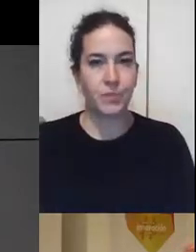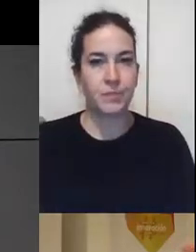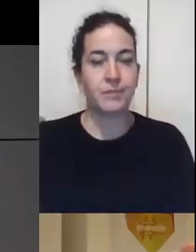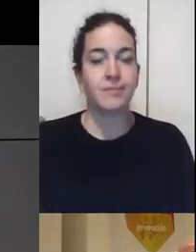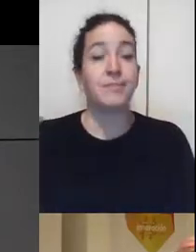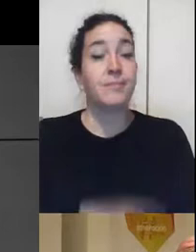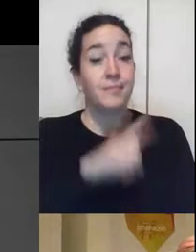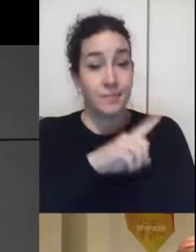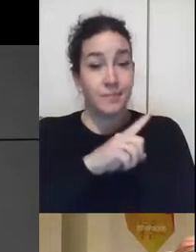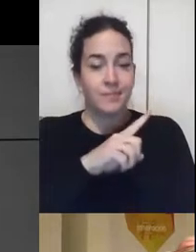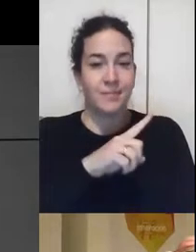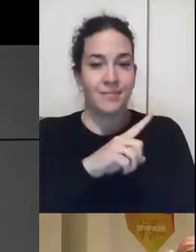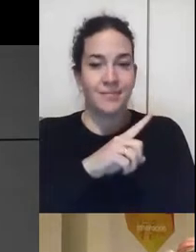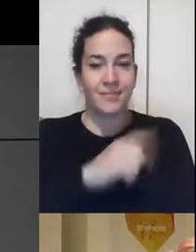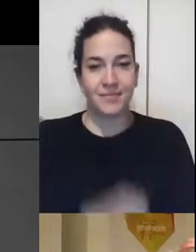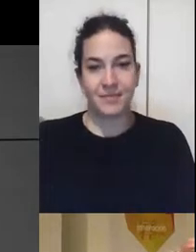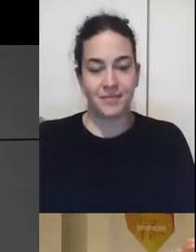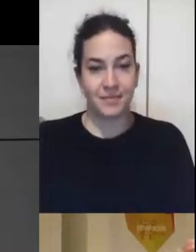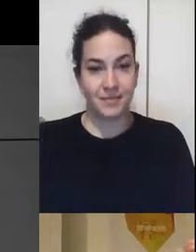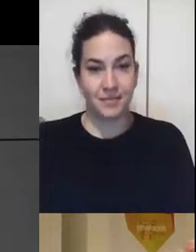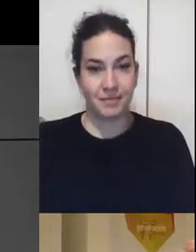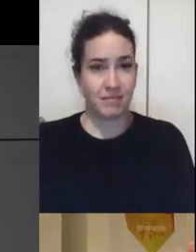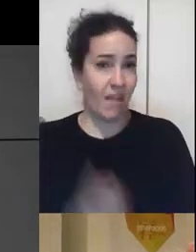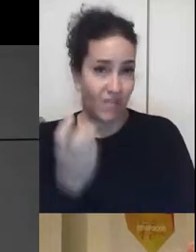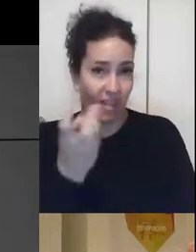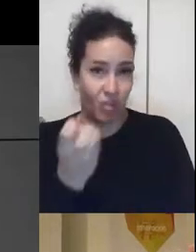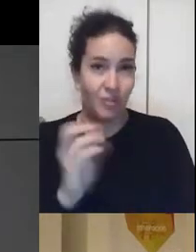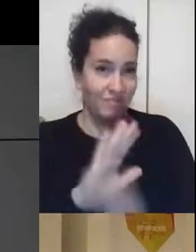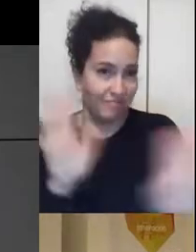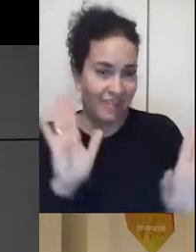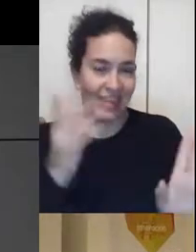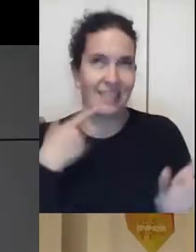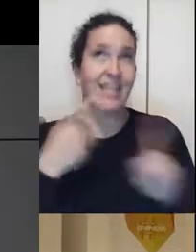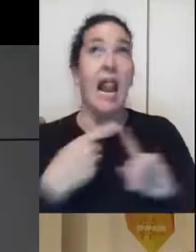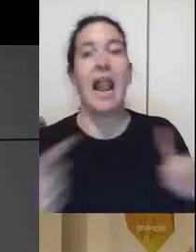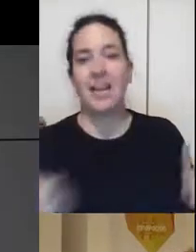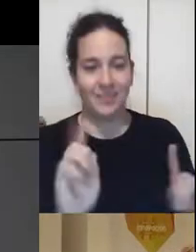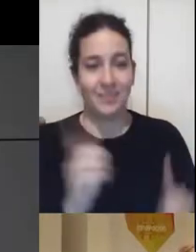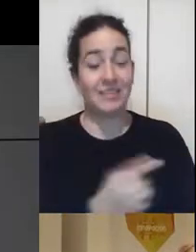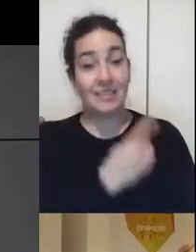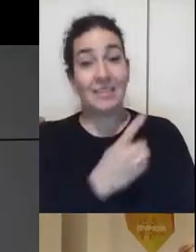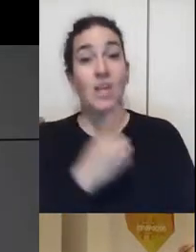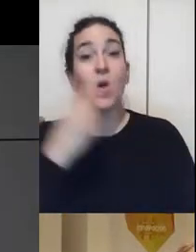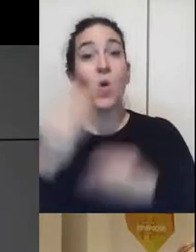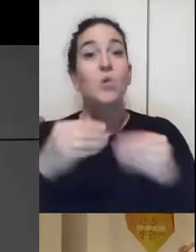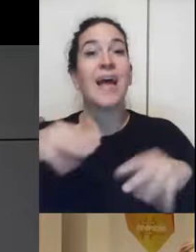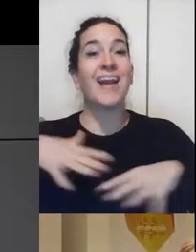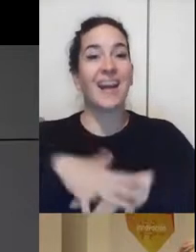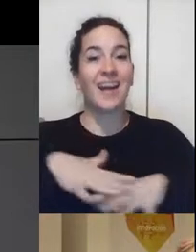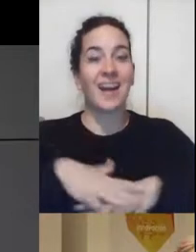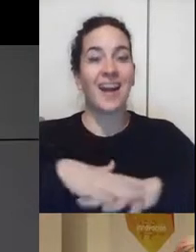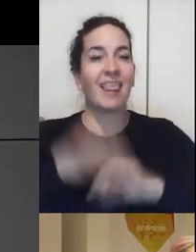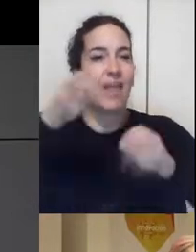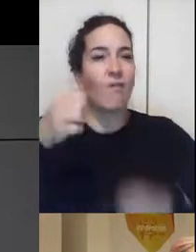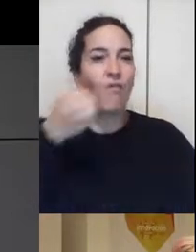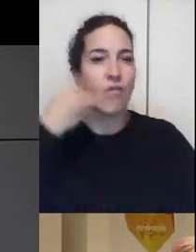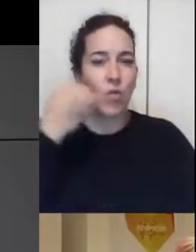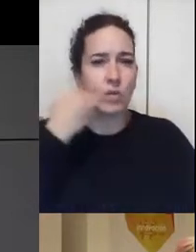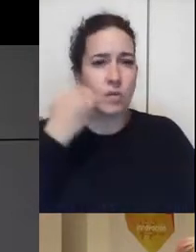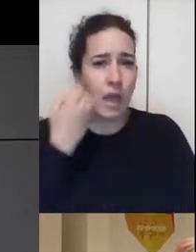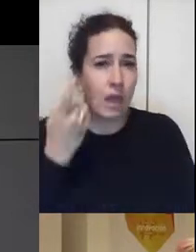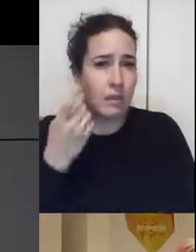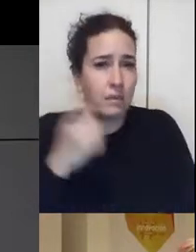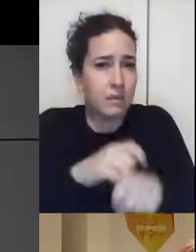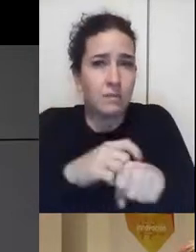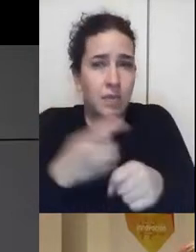chica, bueno, ya faltan ella y otro más, ¿vale? Con lo cual ya mismo voy terminando. Esta otra chica utilizó redes de fruta, redes, la típica redecilla